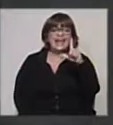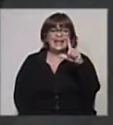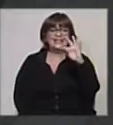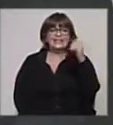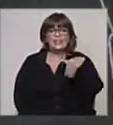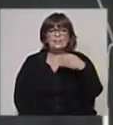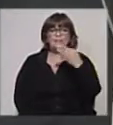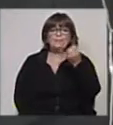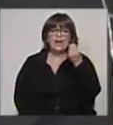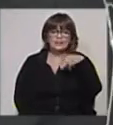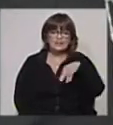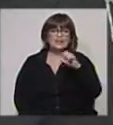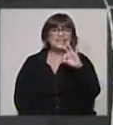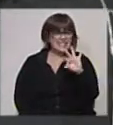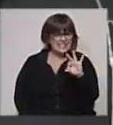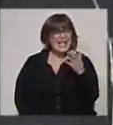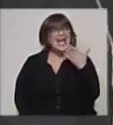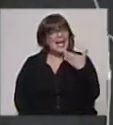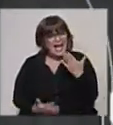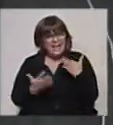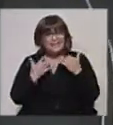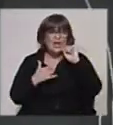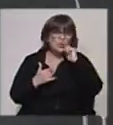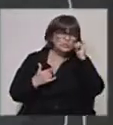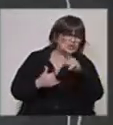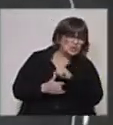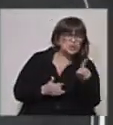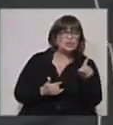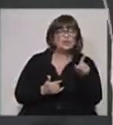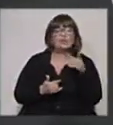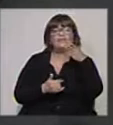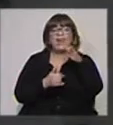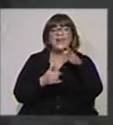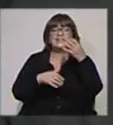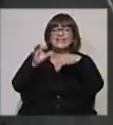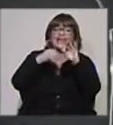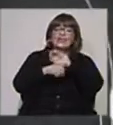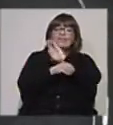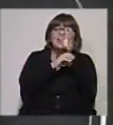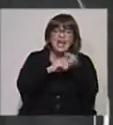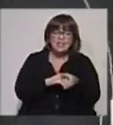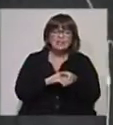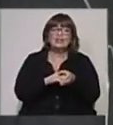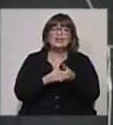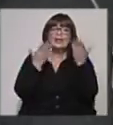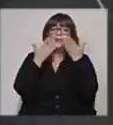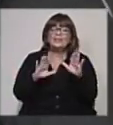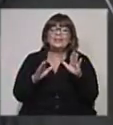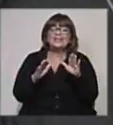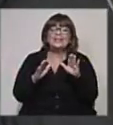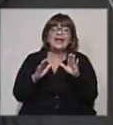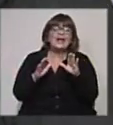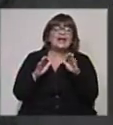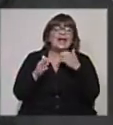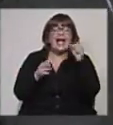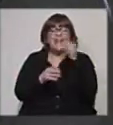guste, no guste, que canta, que no canta, cuando van al Teatro de Verano, entras a agotar, bueno, pasó también en la prueba de edición, entras a agotar, arranca a cantar El Canario y ya no se para el Teatro de